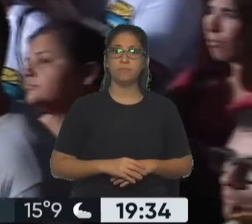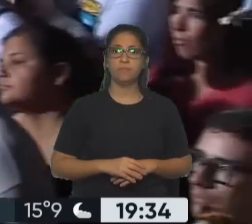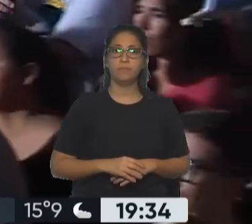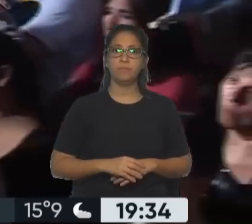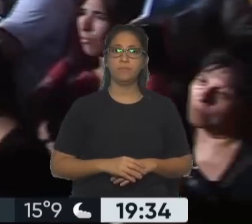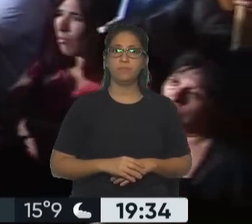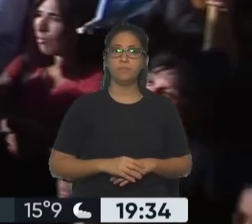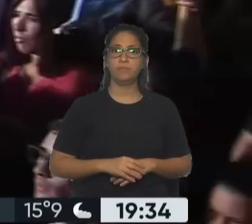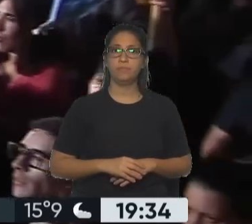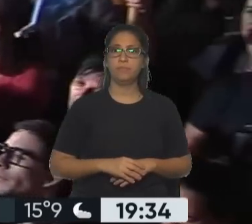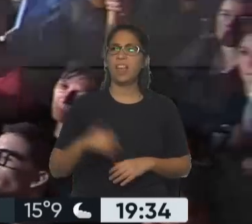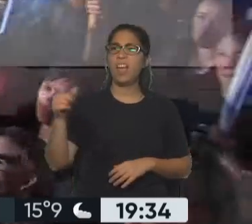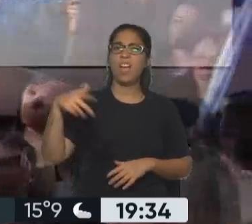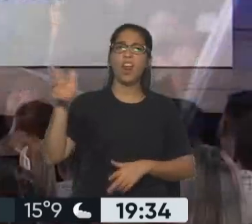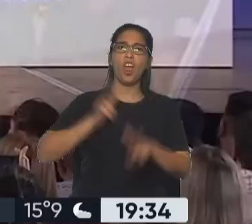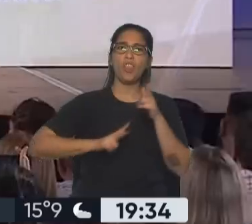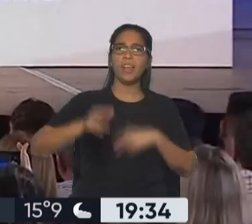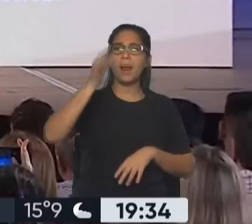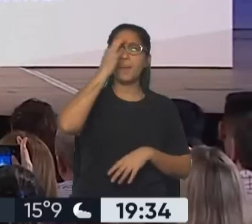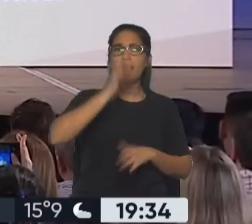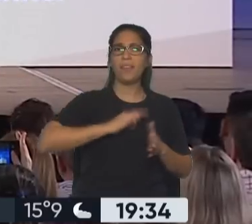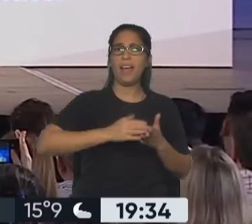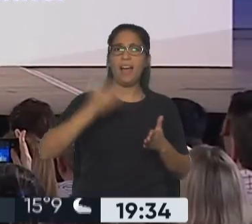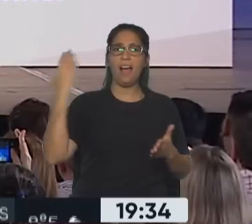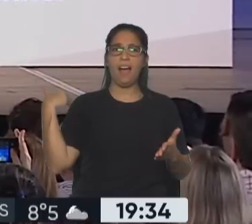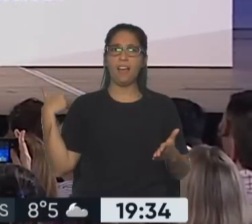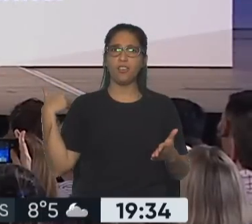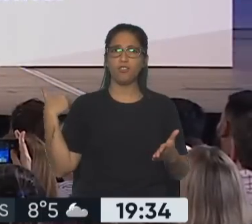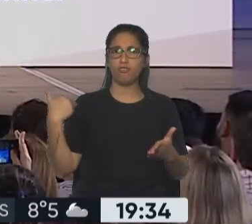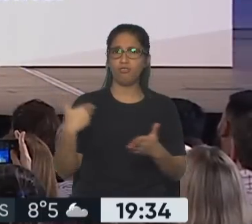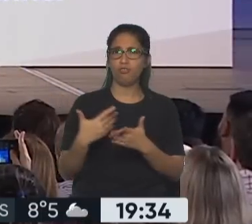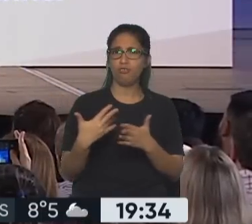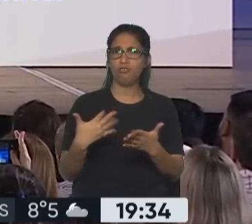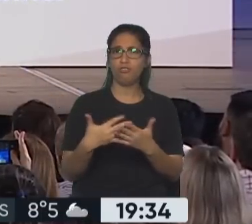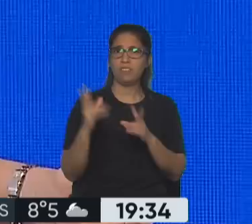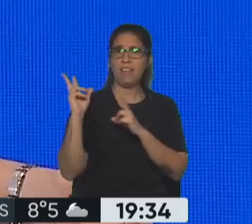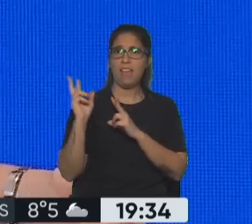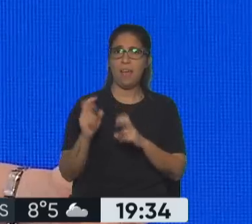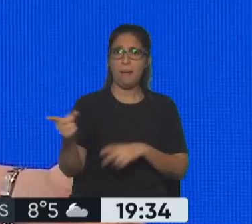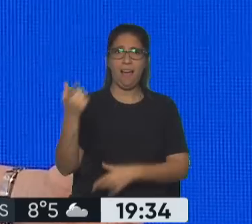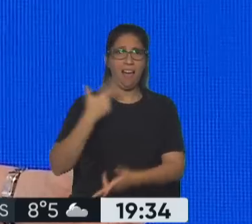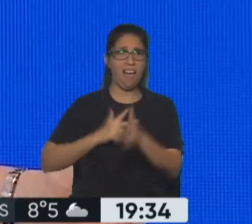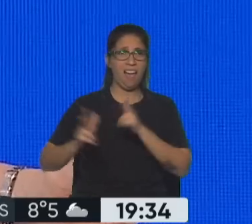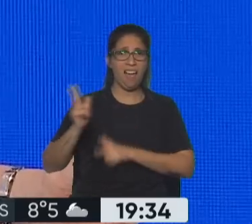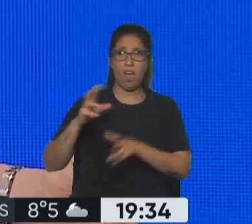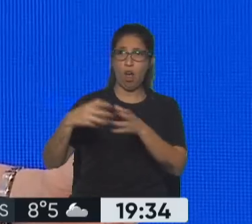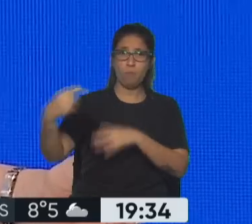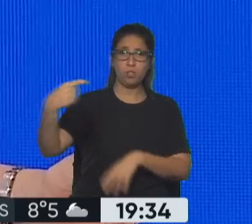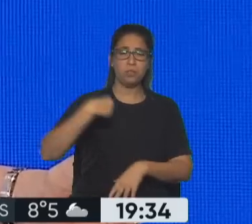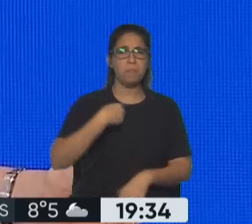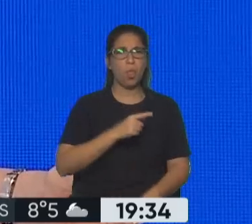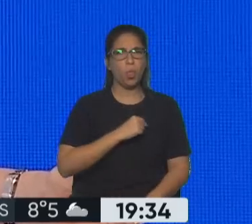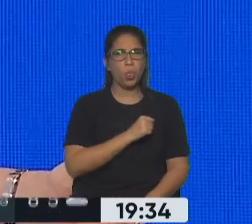que nos vengan a hablar de los últimos 20 años desde la oposición, la verdad que nos